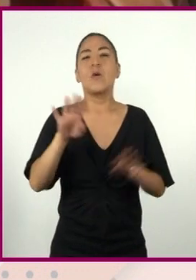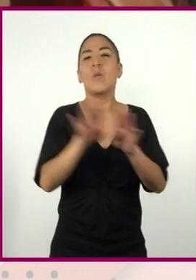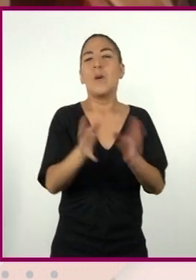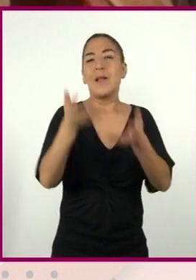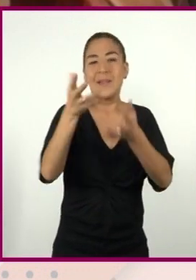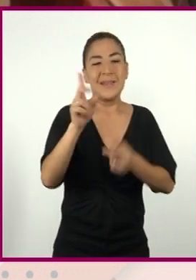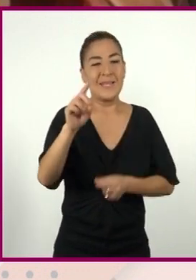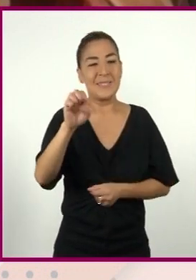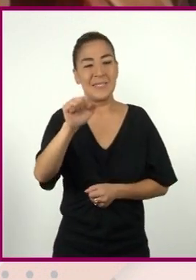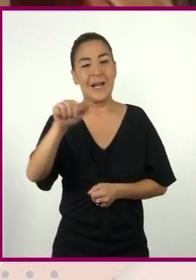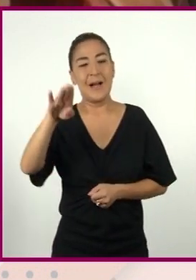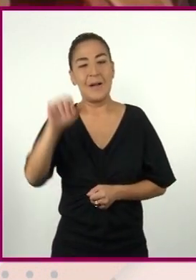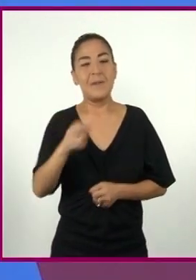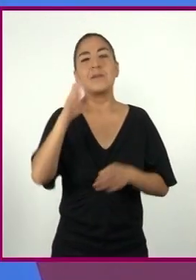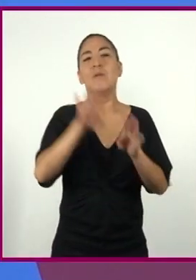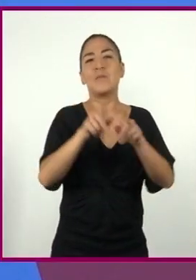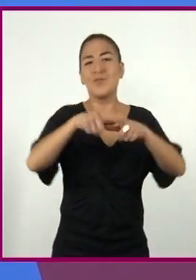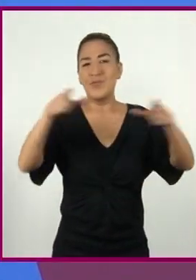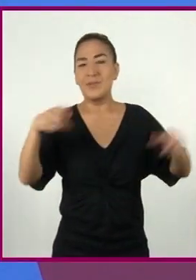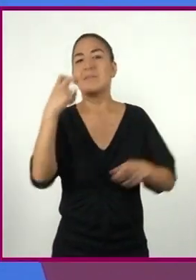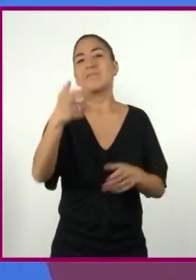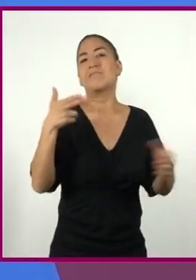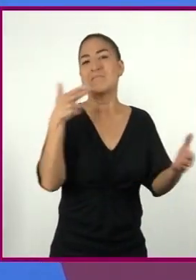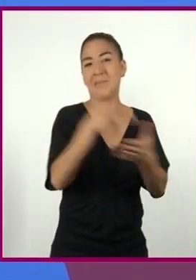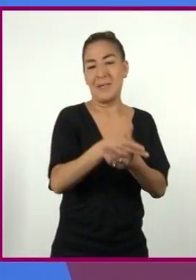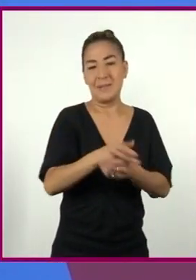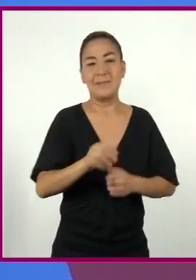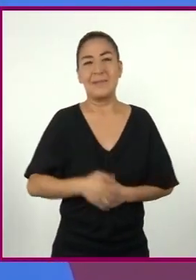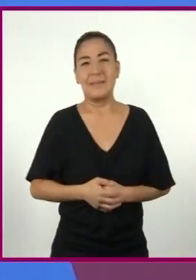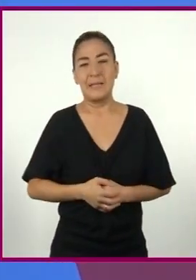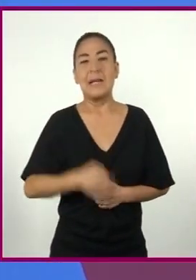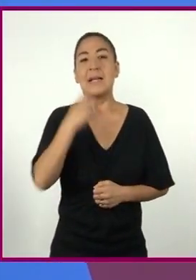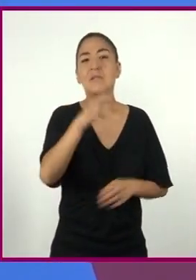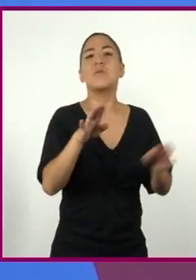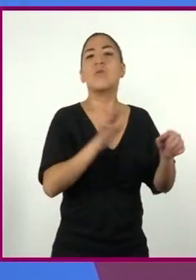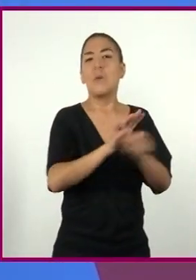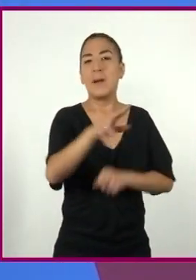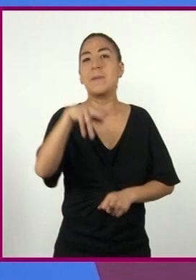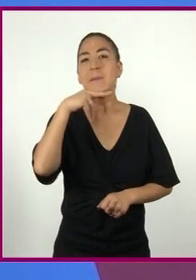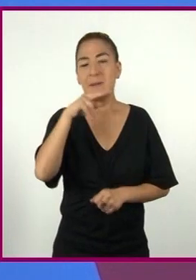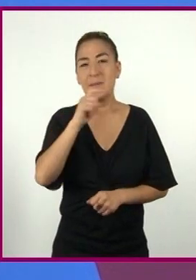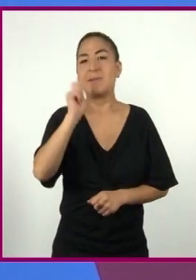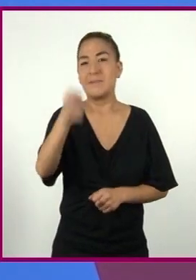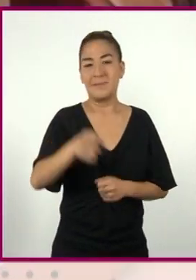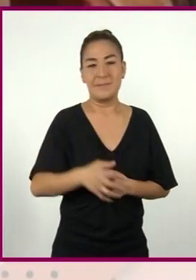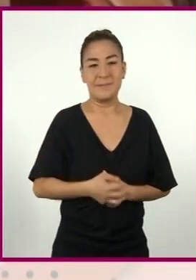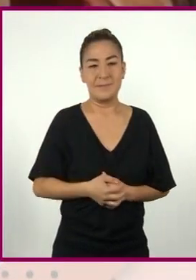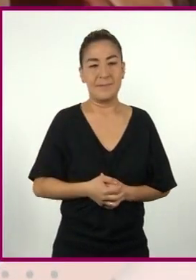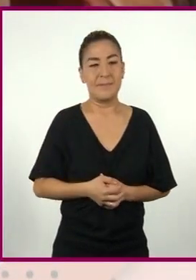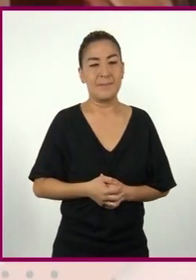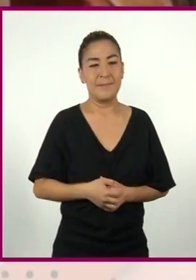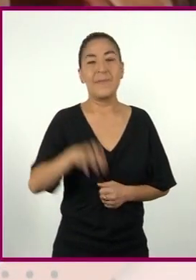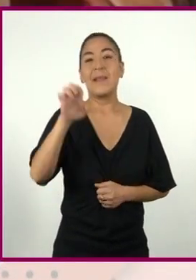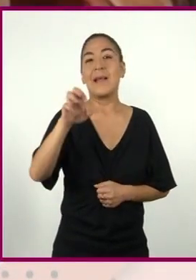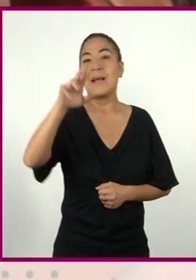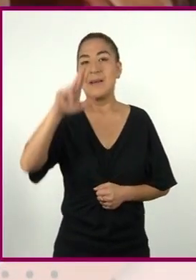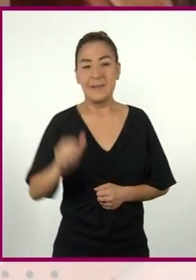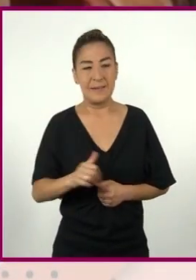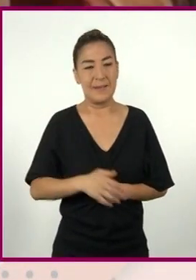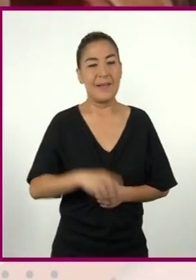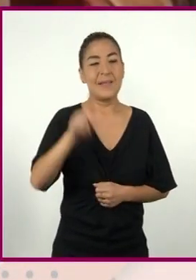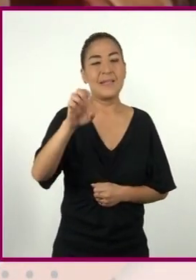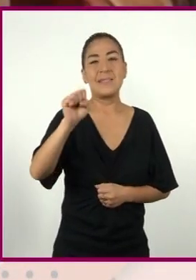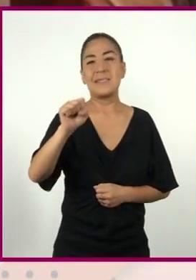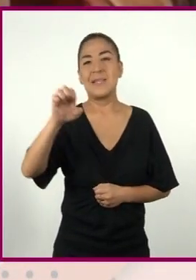de Nezahualcóyotl. Aquí, los verbos que se utilizaron en pasado fueron era y